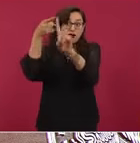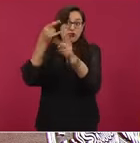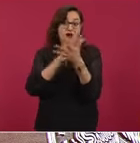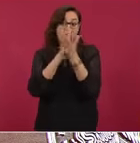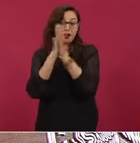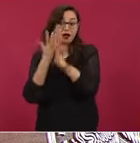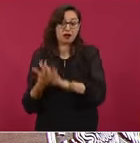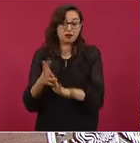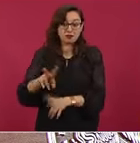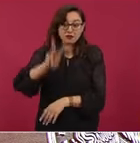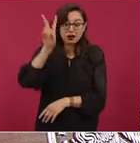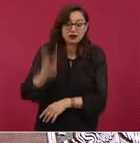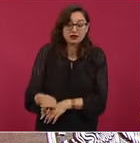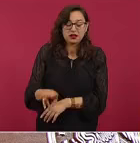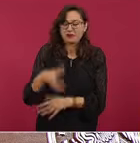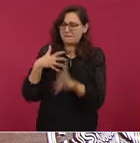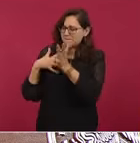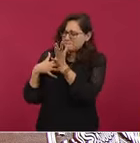que dijimos basta